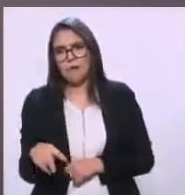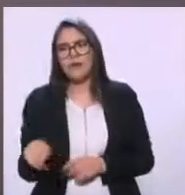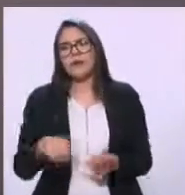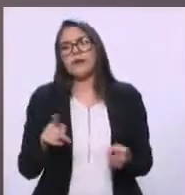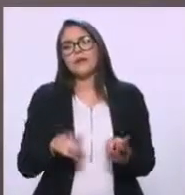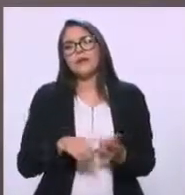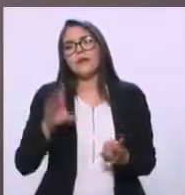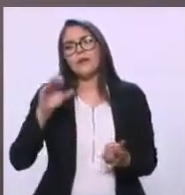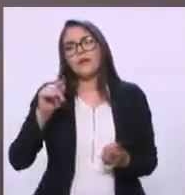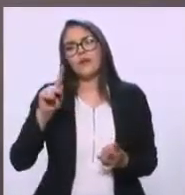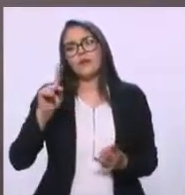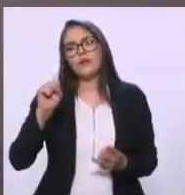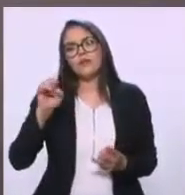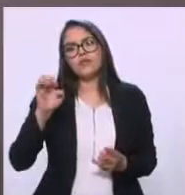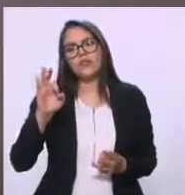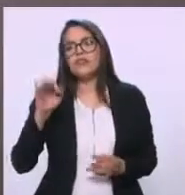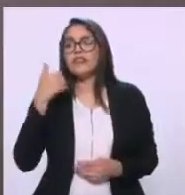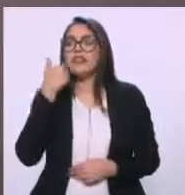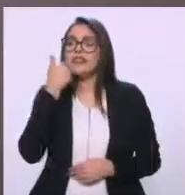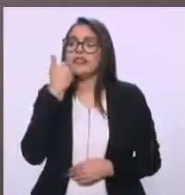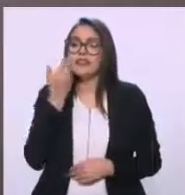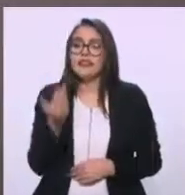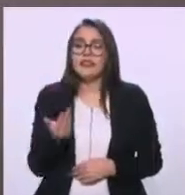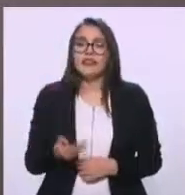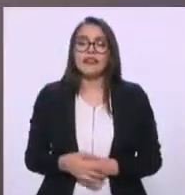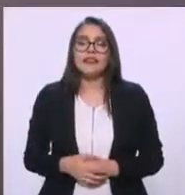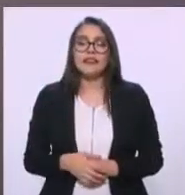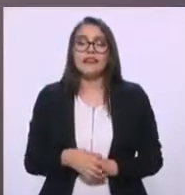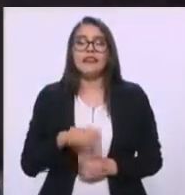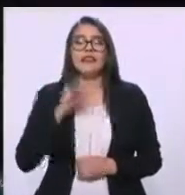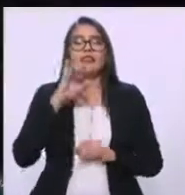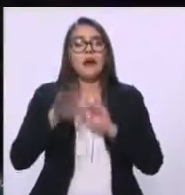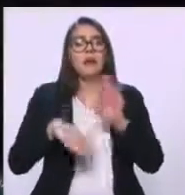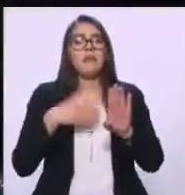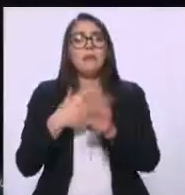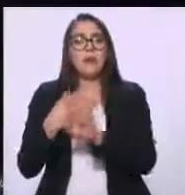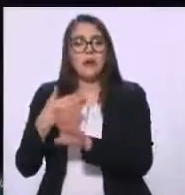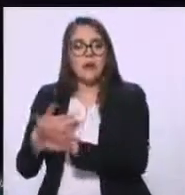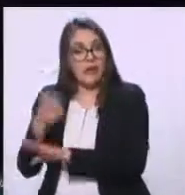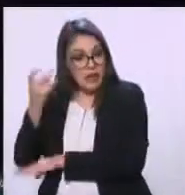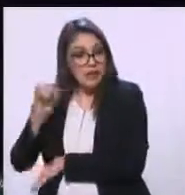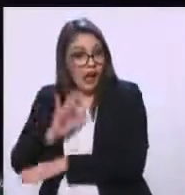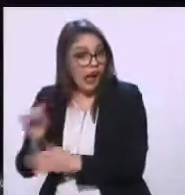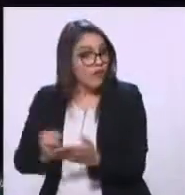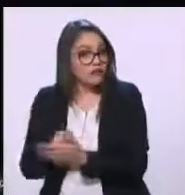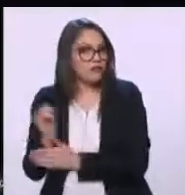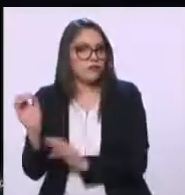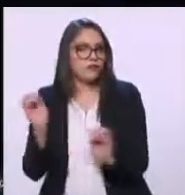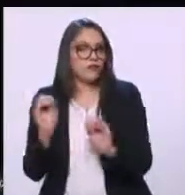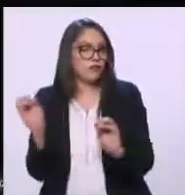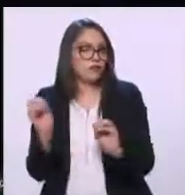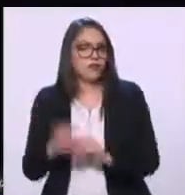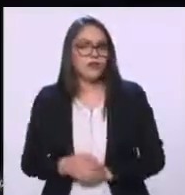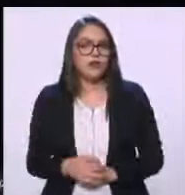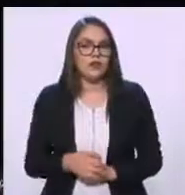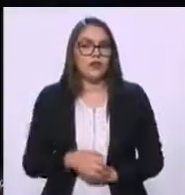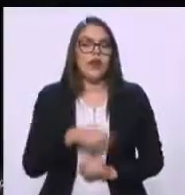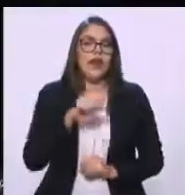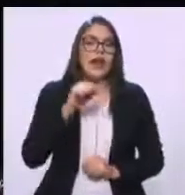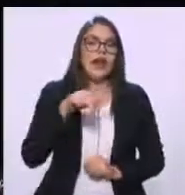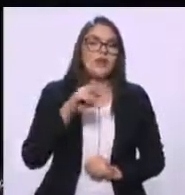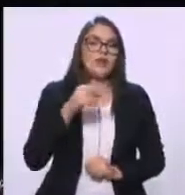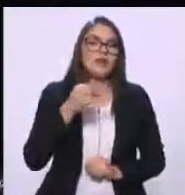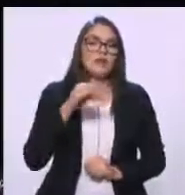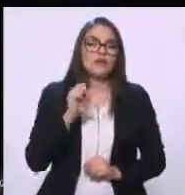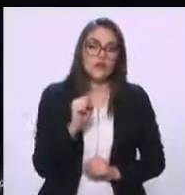Conducef, sufrieron intentos de ataque. Eso es importante aclararlo porque los ataques no se consumaron. Cuando Anonymous ataca, los